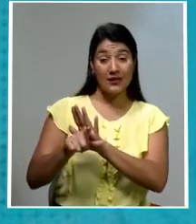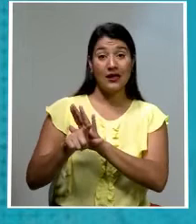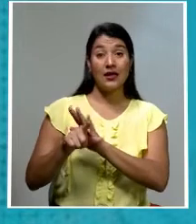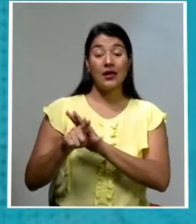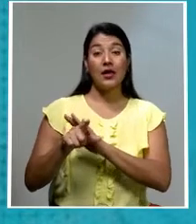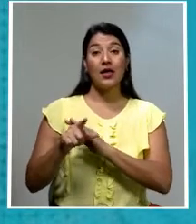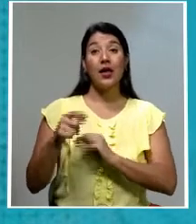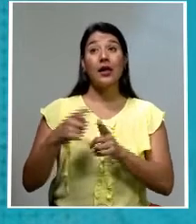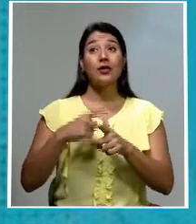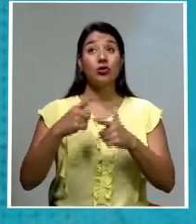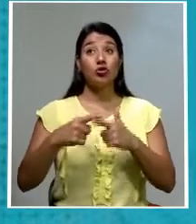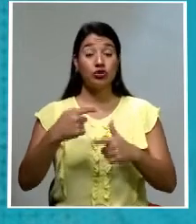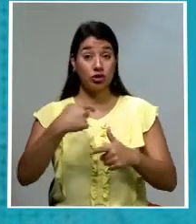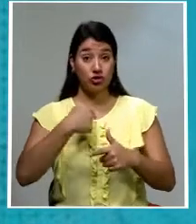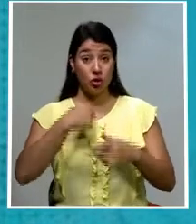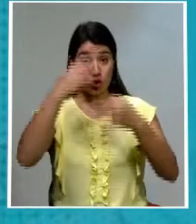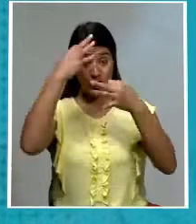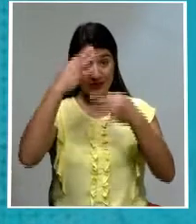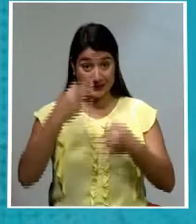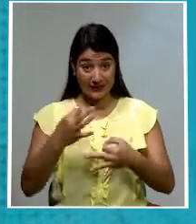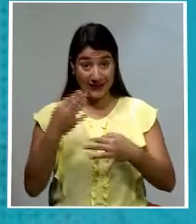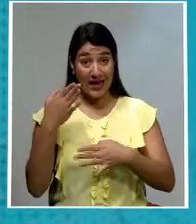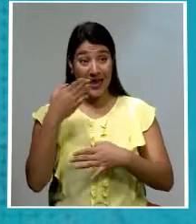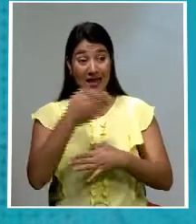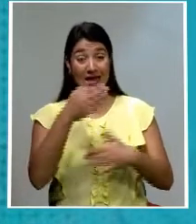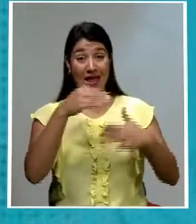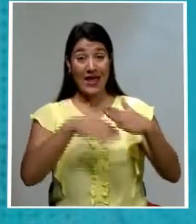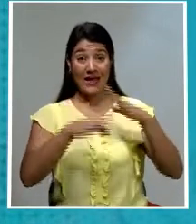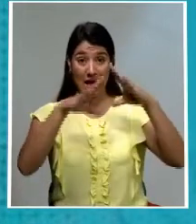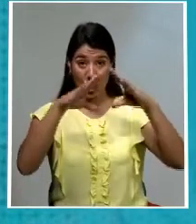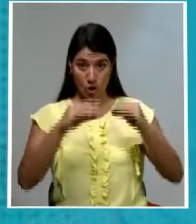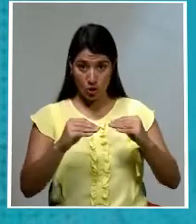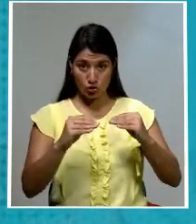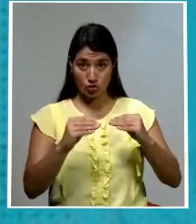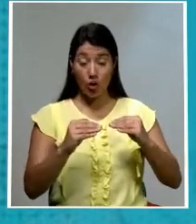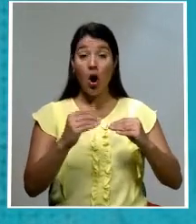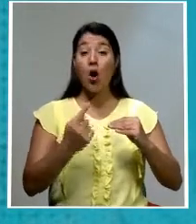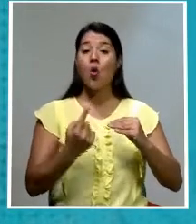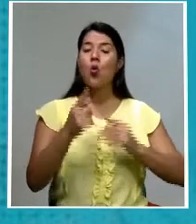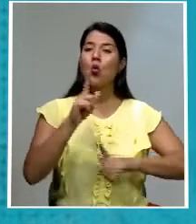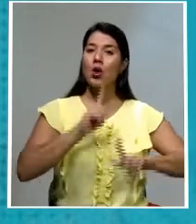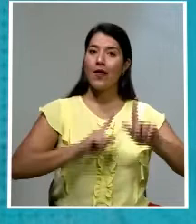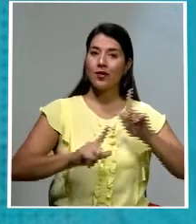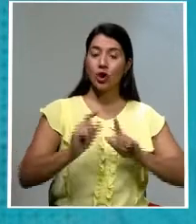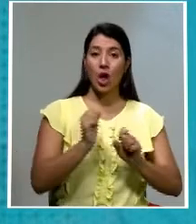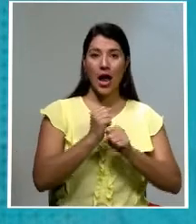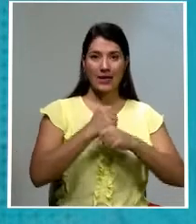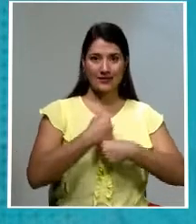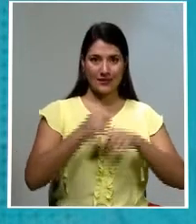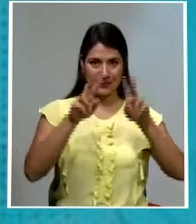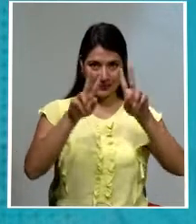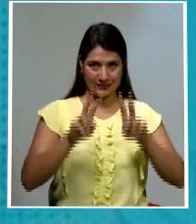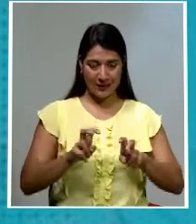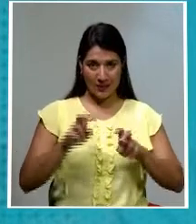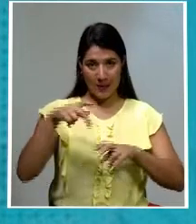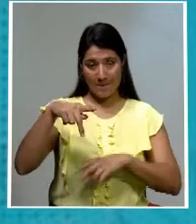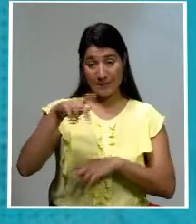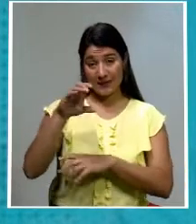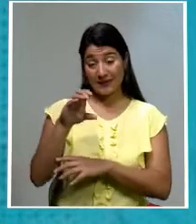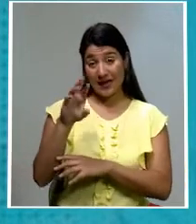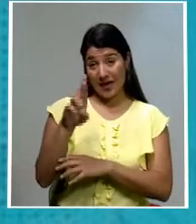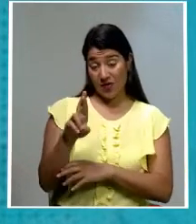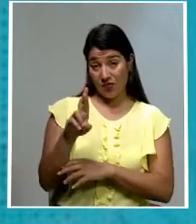tomé la decisión de ir en la noche a un laboratorio a hacerme la prueba PCR de